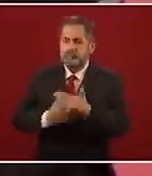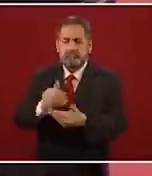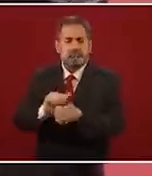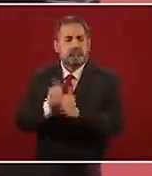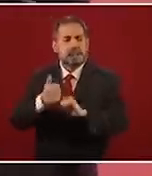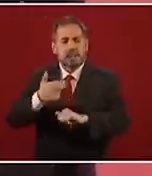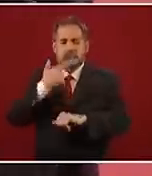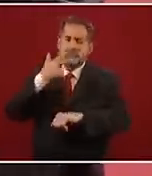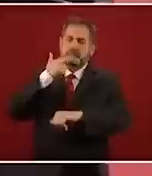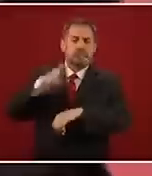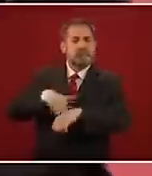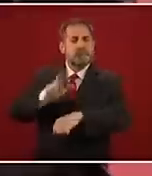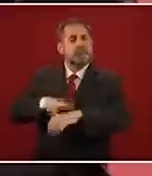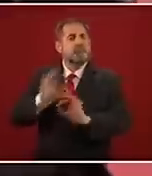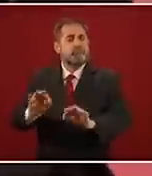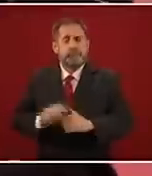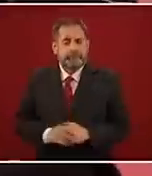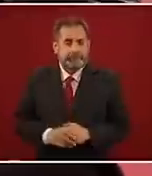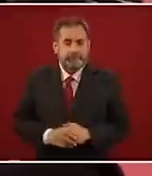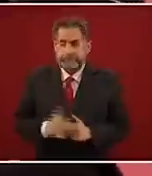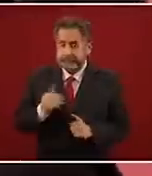normalizando. Desde luego,